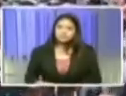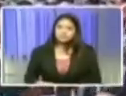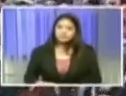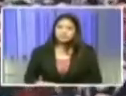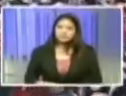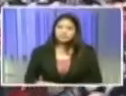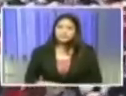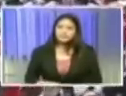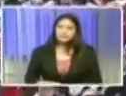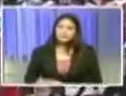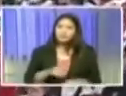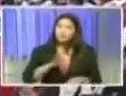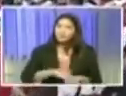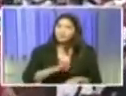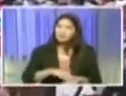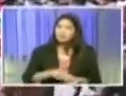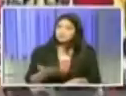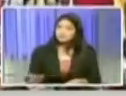Porque